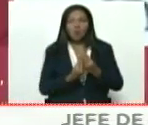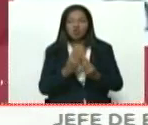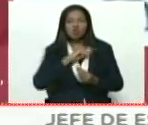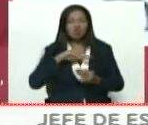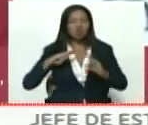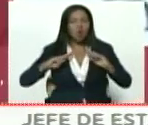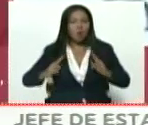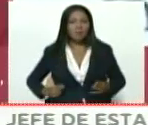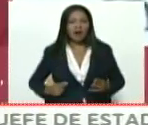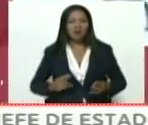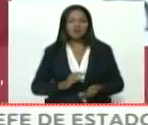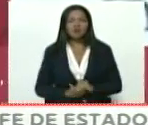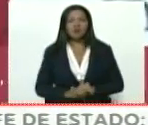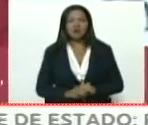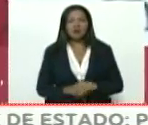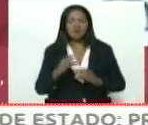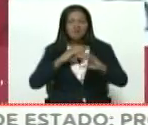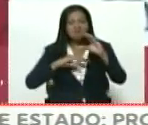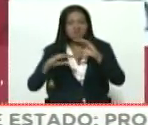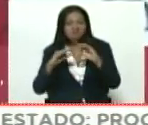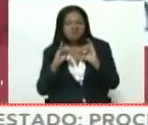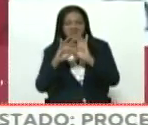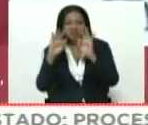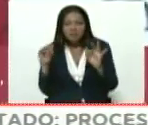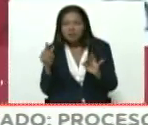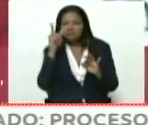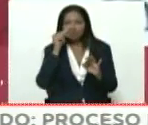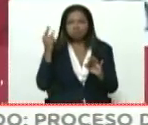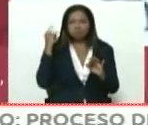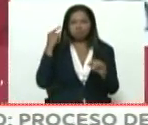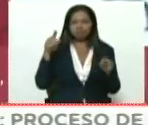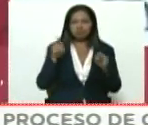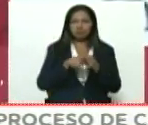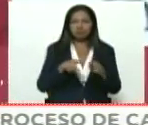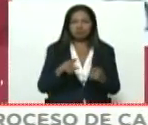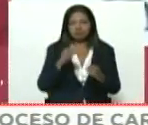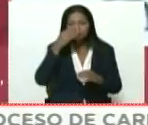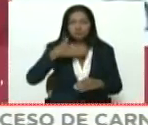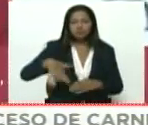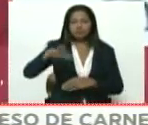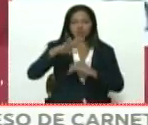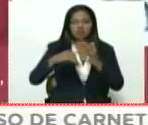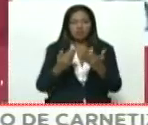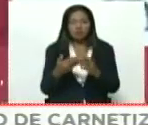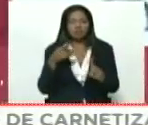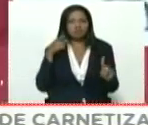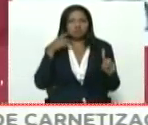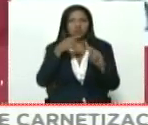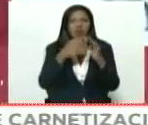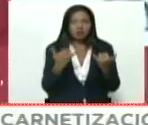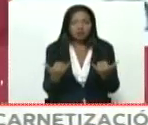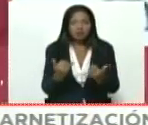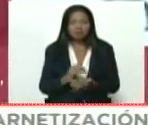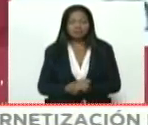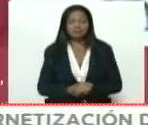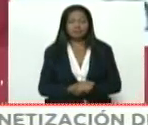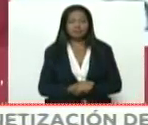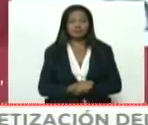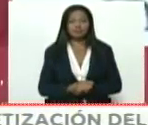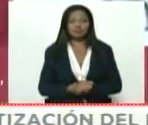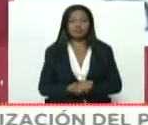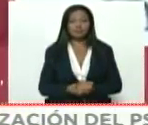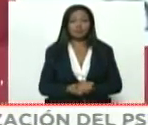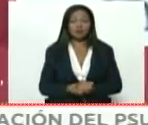humano común y corriente, con los ciudadanos y ciudadanas, con el pueblo, para orientarlo, dirigirlo,